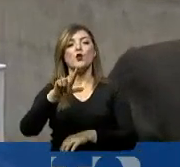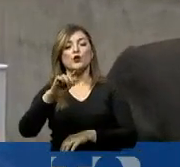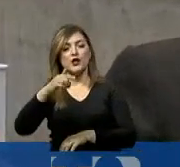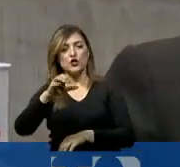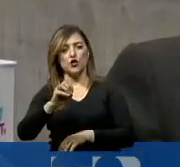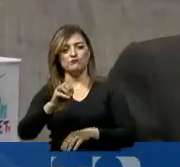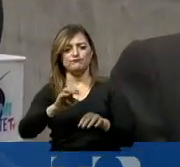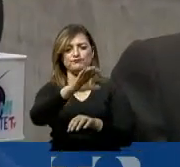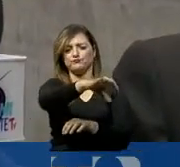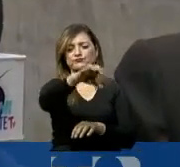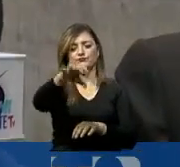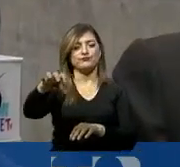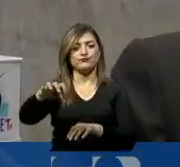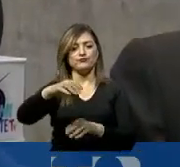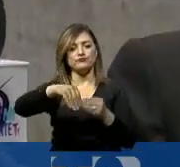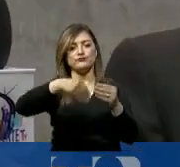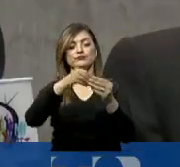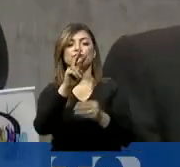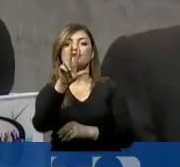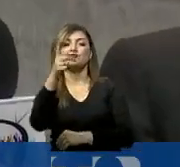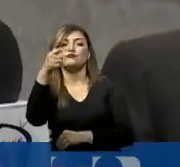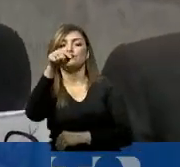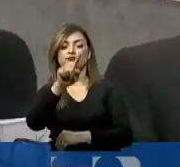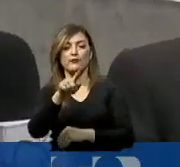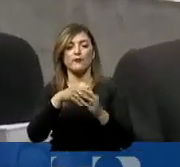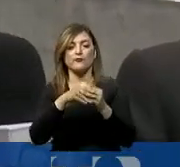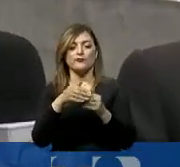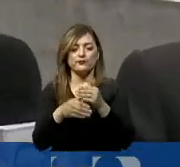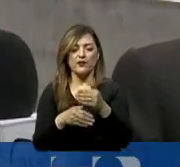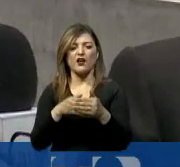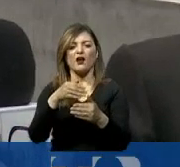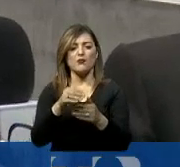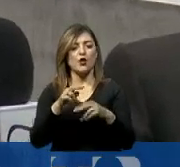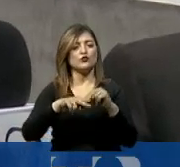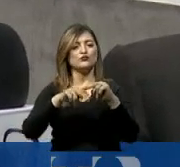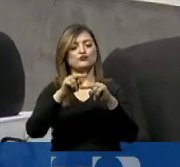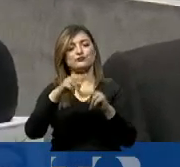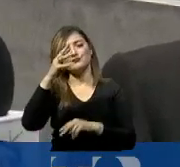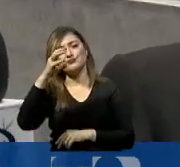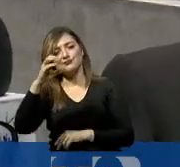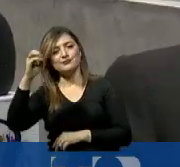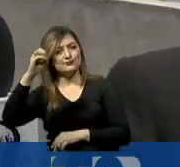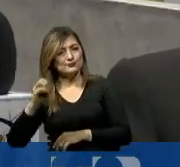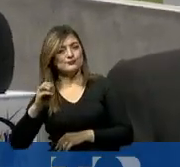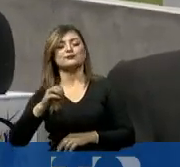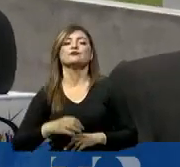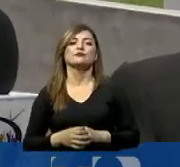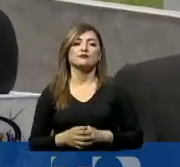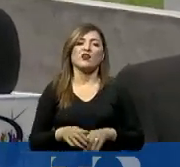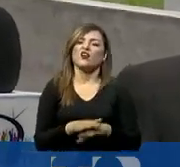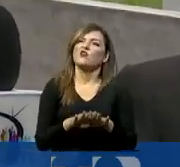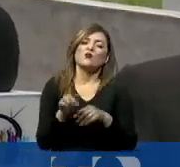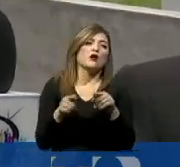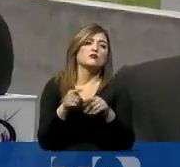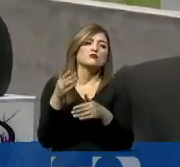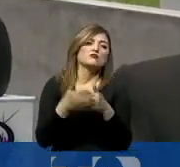proyecto de alrededor de 23 millones de dólares. Tiene un avance de aproximadamente el 60% y estará concluido